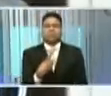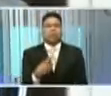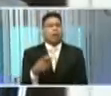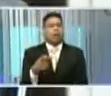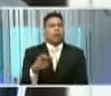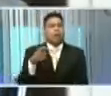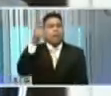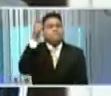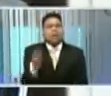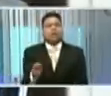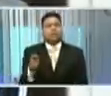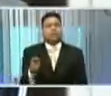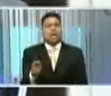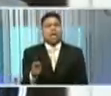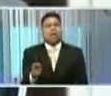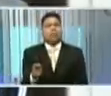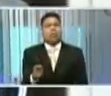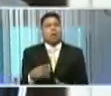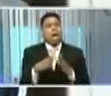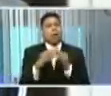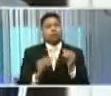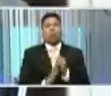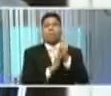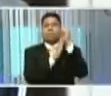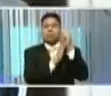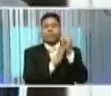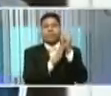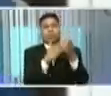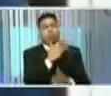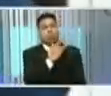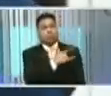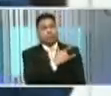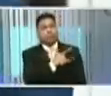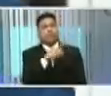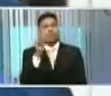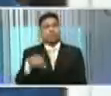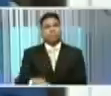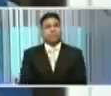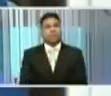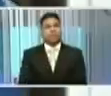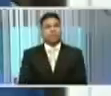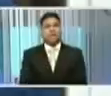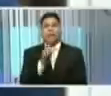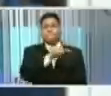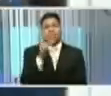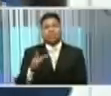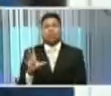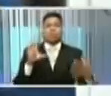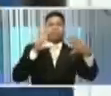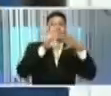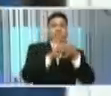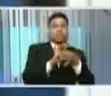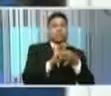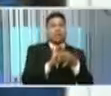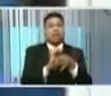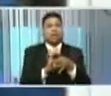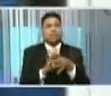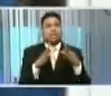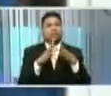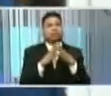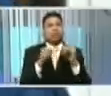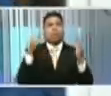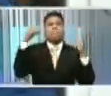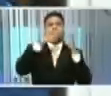a las rectoras, sino que personas vinculadas a su entorno también ejercen violencia